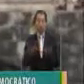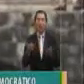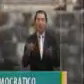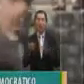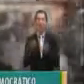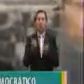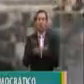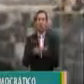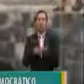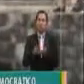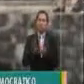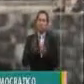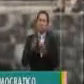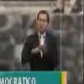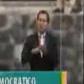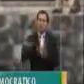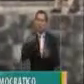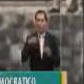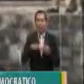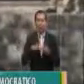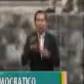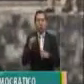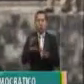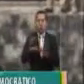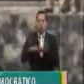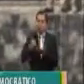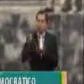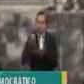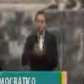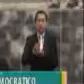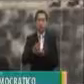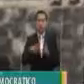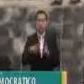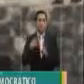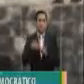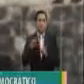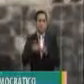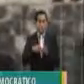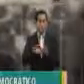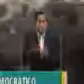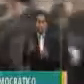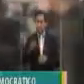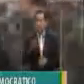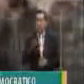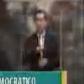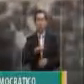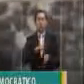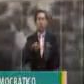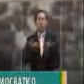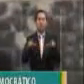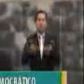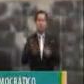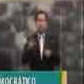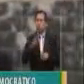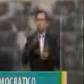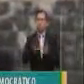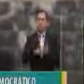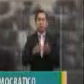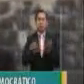que nos permitan no tener dificultades, autorizaciones, incluso para de las policías locales, suerte que